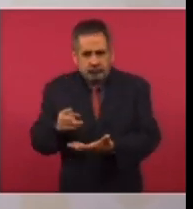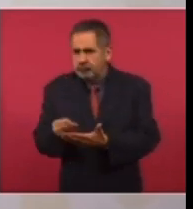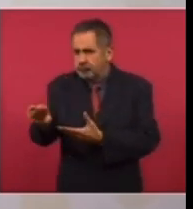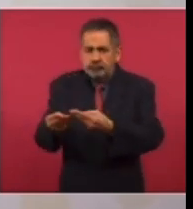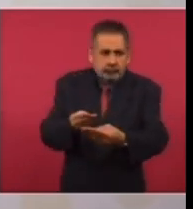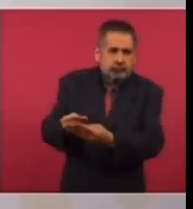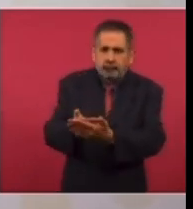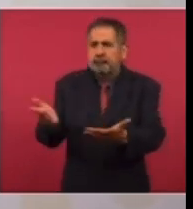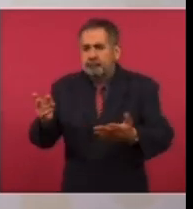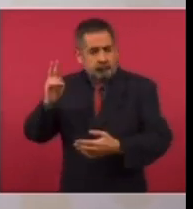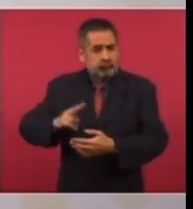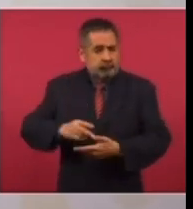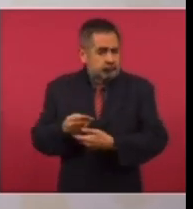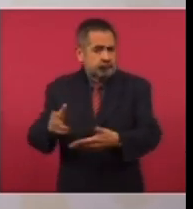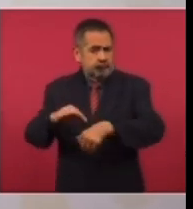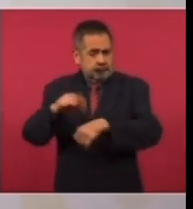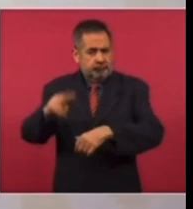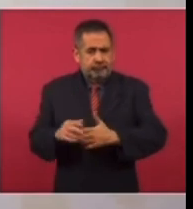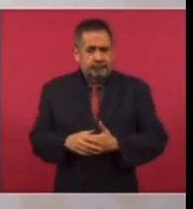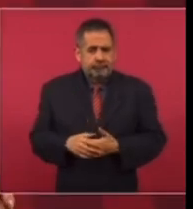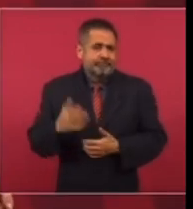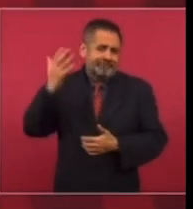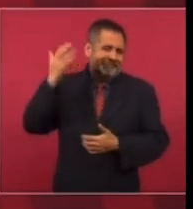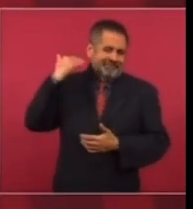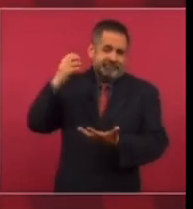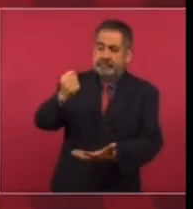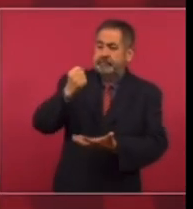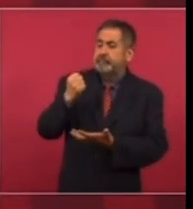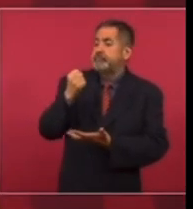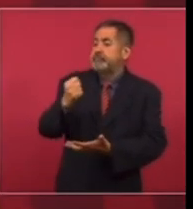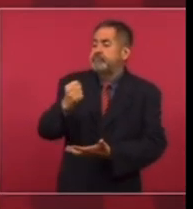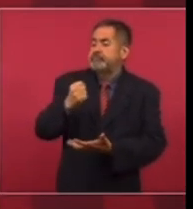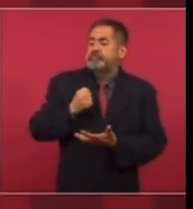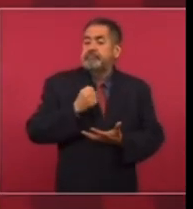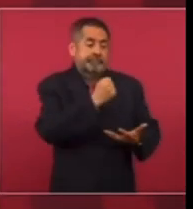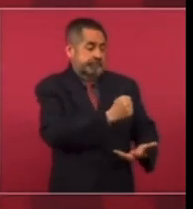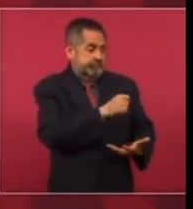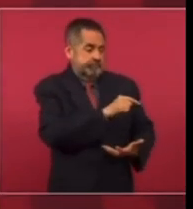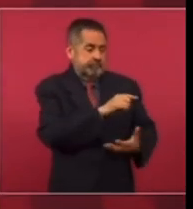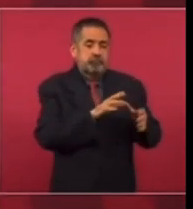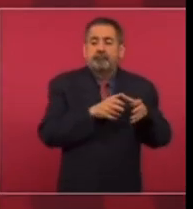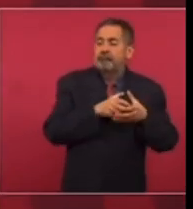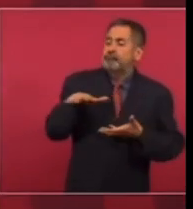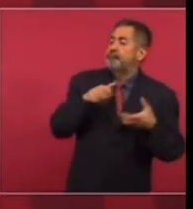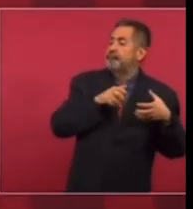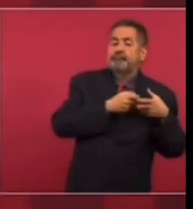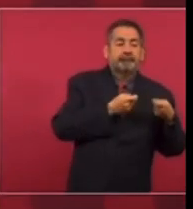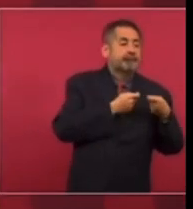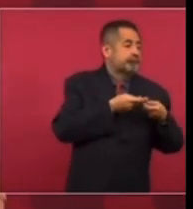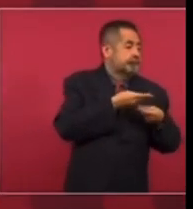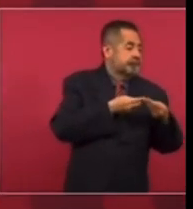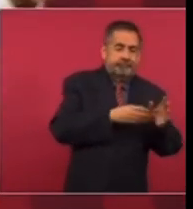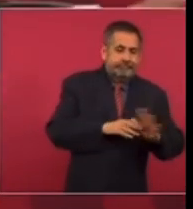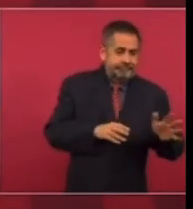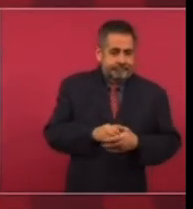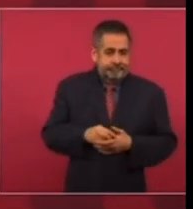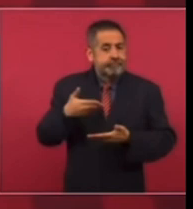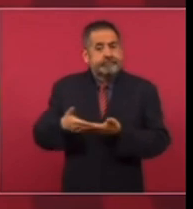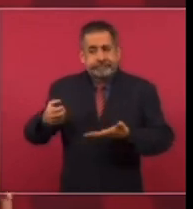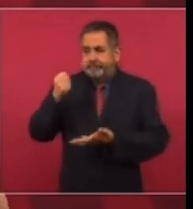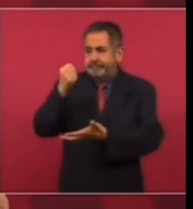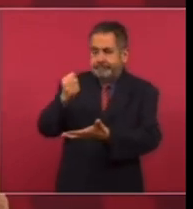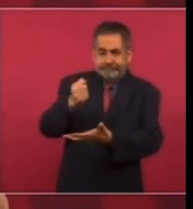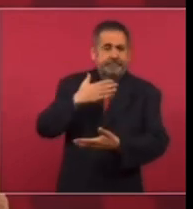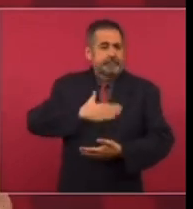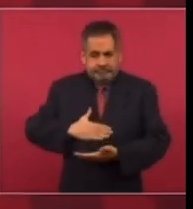público y no se queda en manos de una minoría y se distribuye con